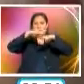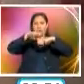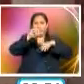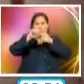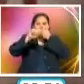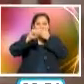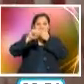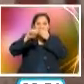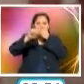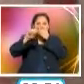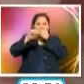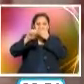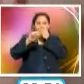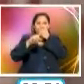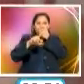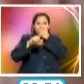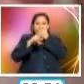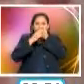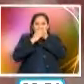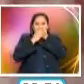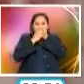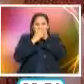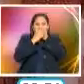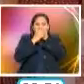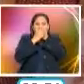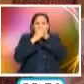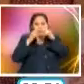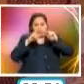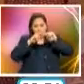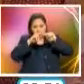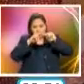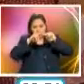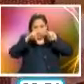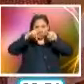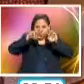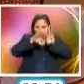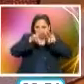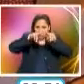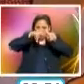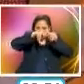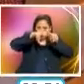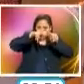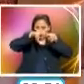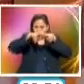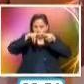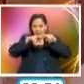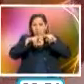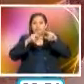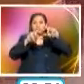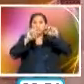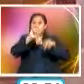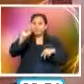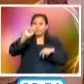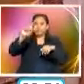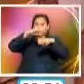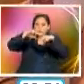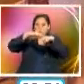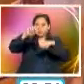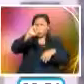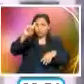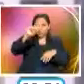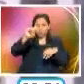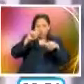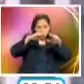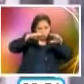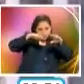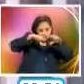Mira, observa cómo están perfectamente bien tejidos, ¿no? Así es, son retazos de billetes. Son retazos de